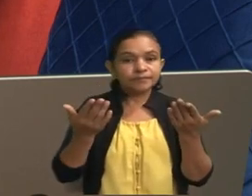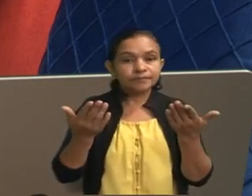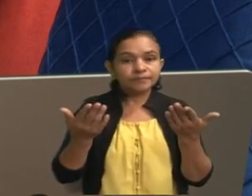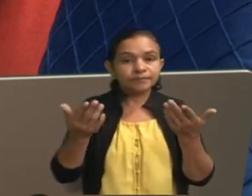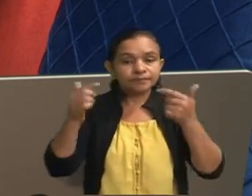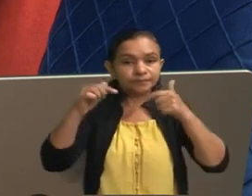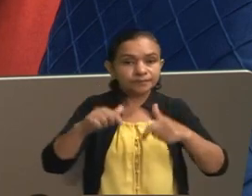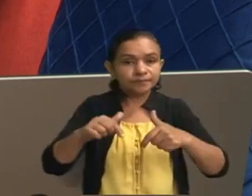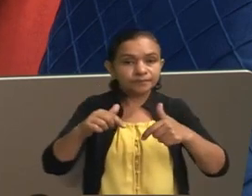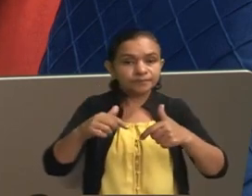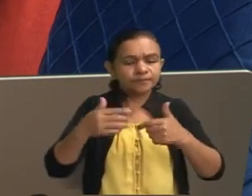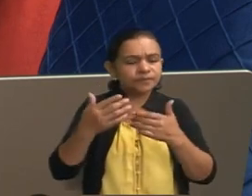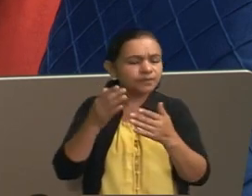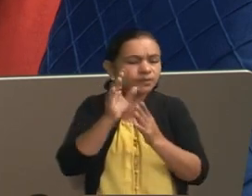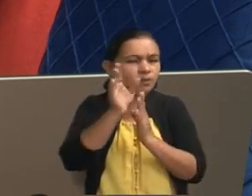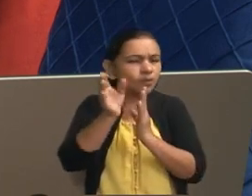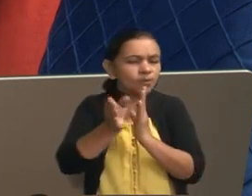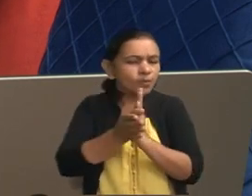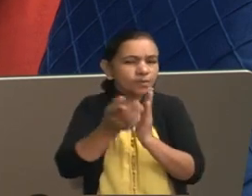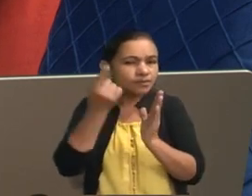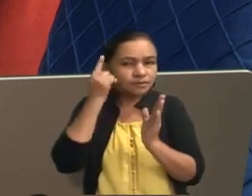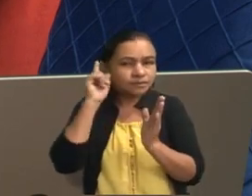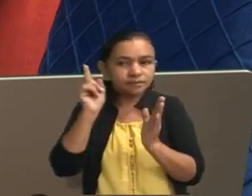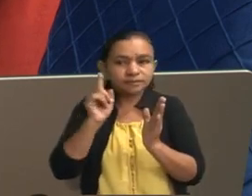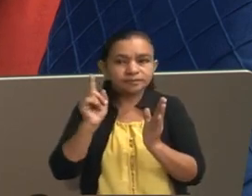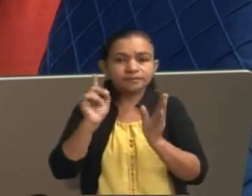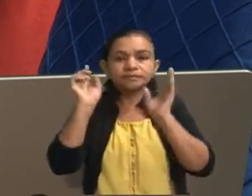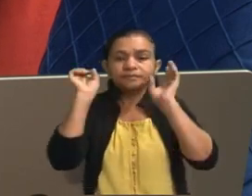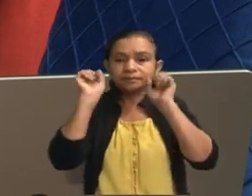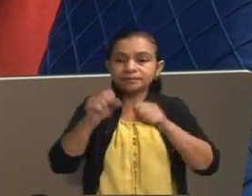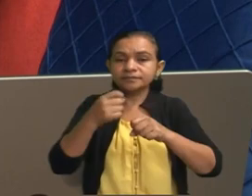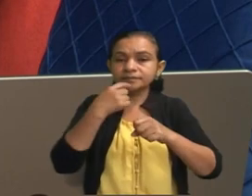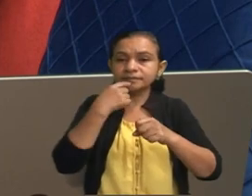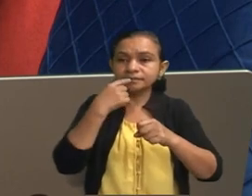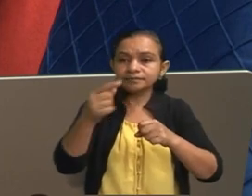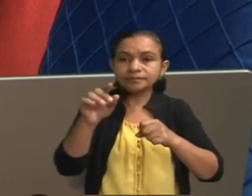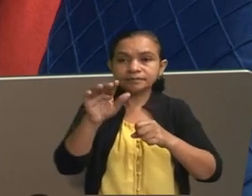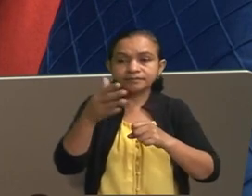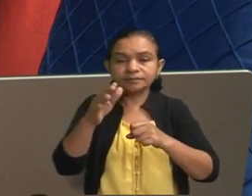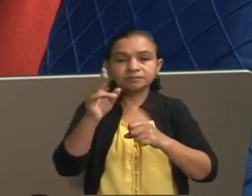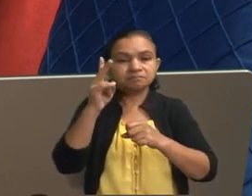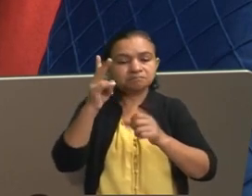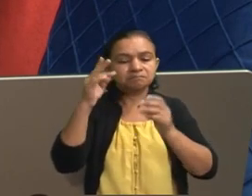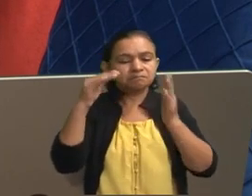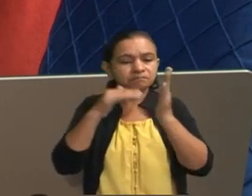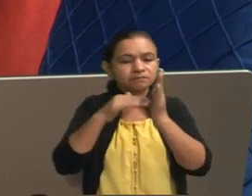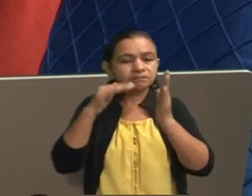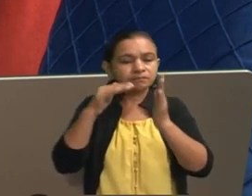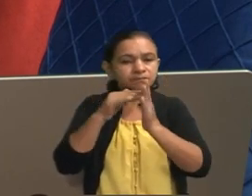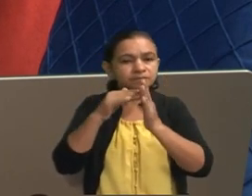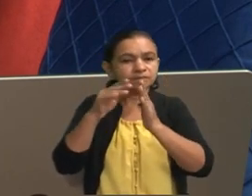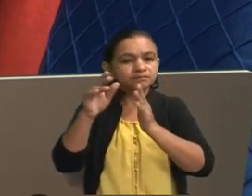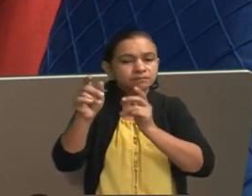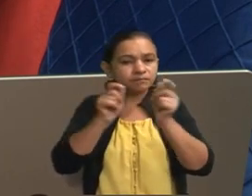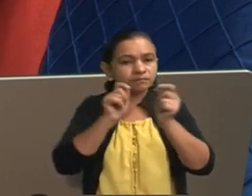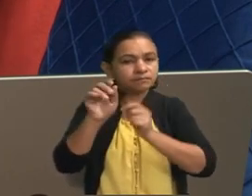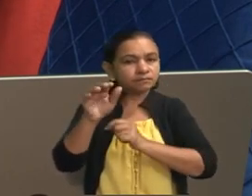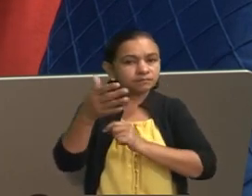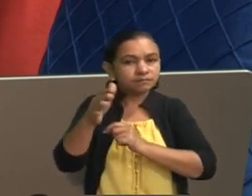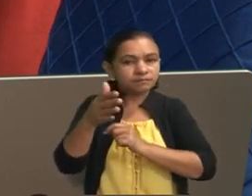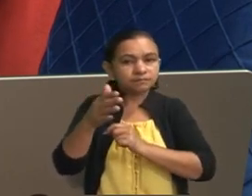ahora exactamente cuánto dinero sería. Claro. Entonces, podemos decir más de $2 millones. ¿Sí?